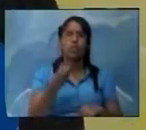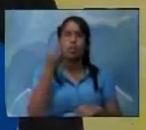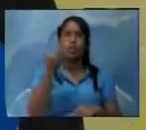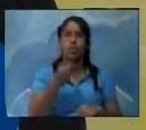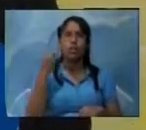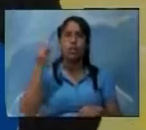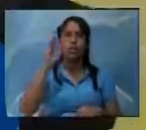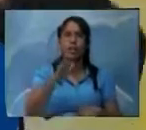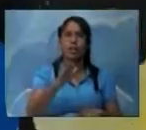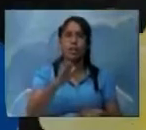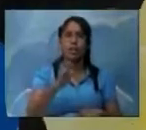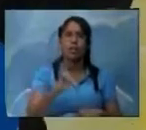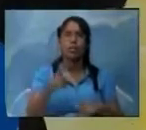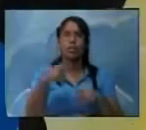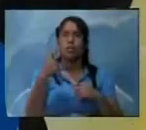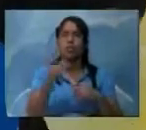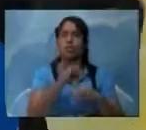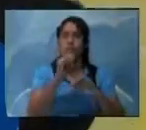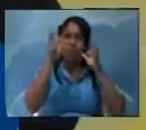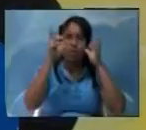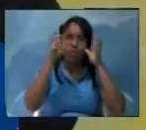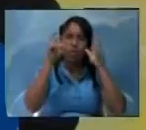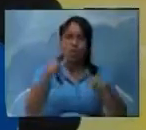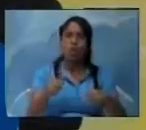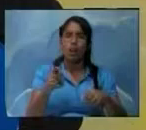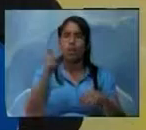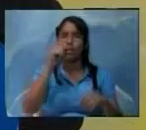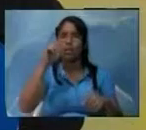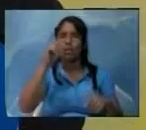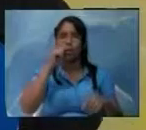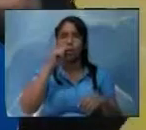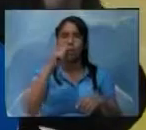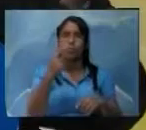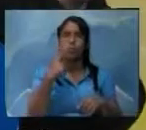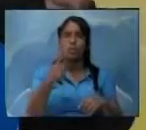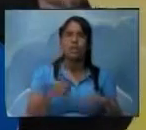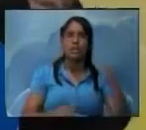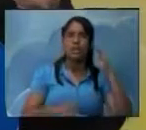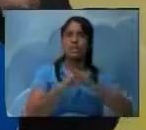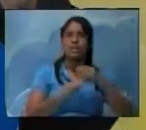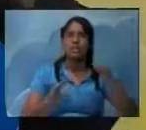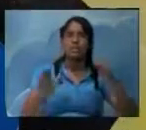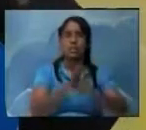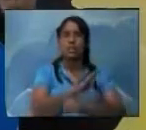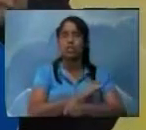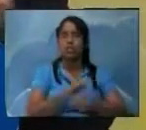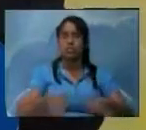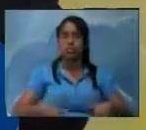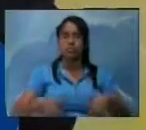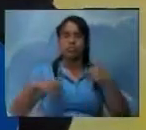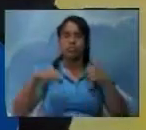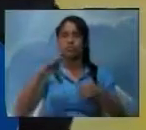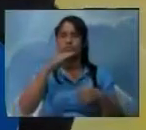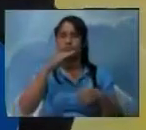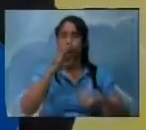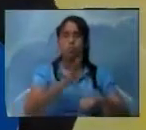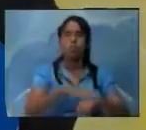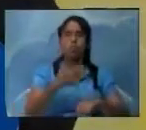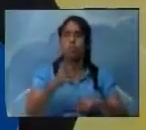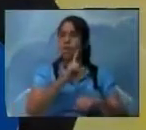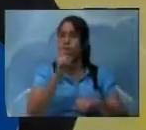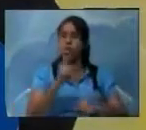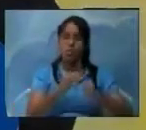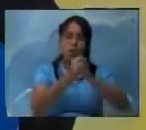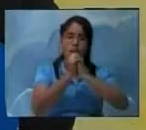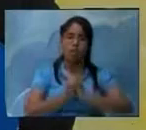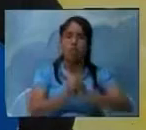muchachos estaban, cuando oyeron a ese Nabucodonosor lleno de ira, de rencor, porque no